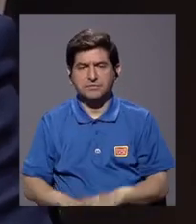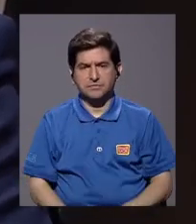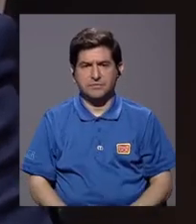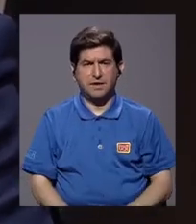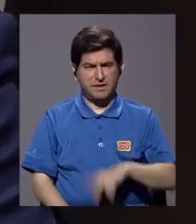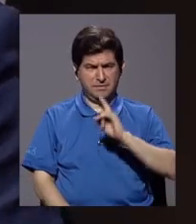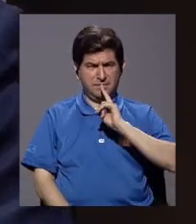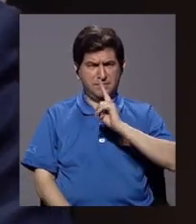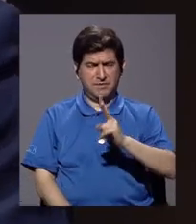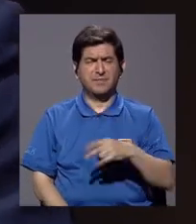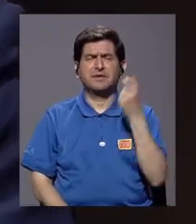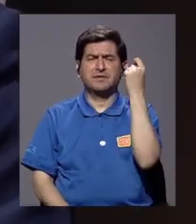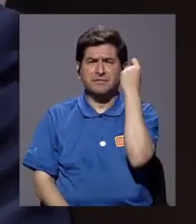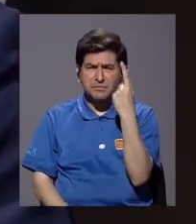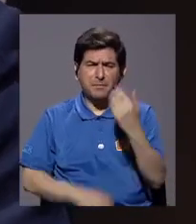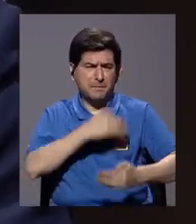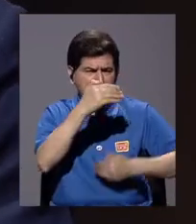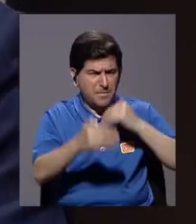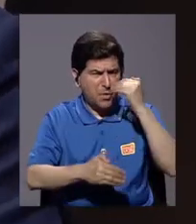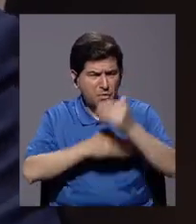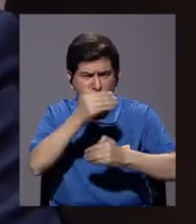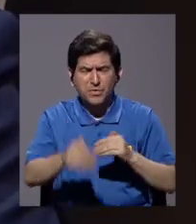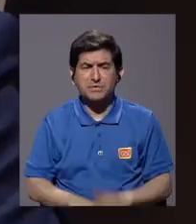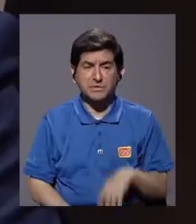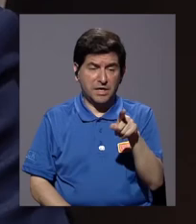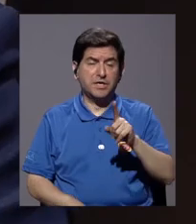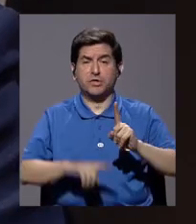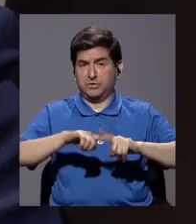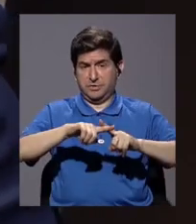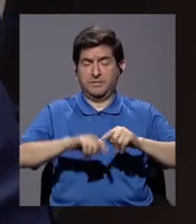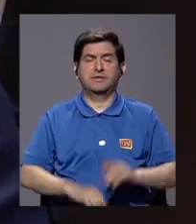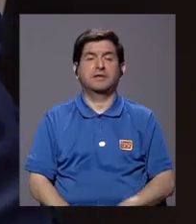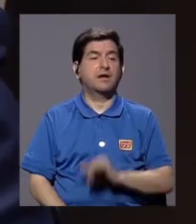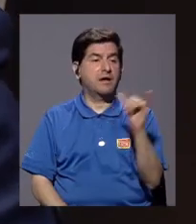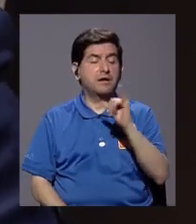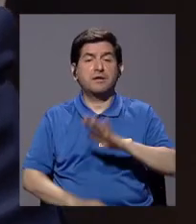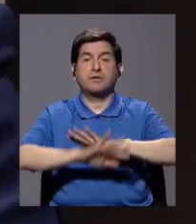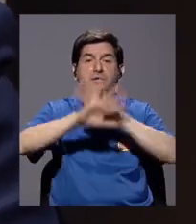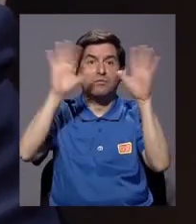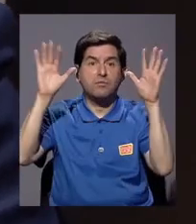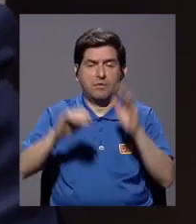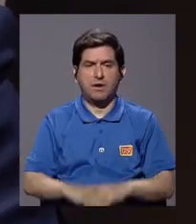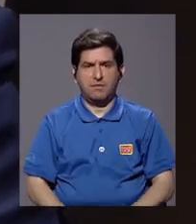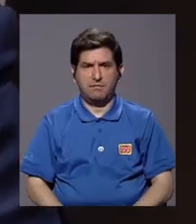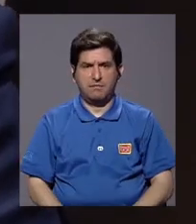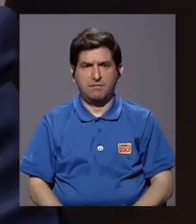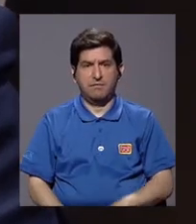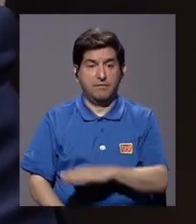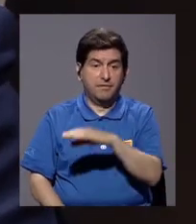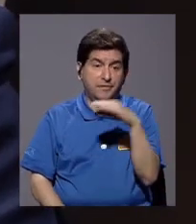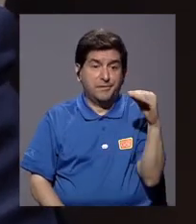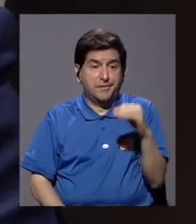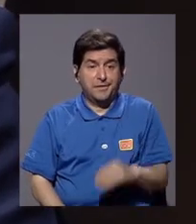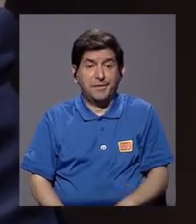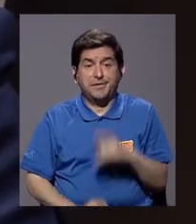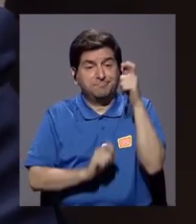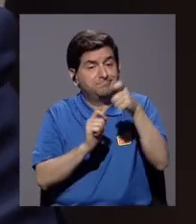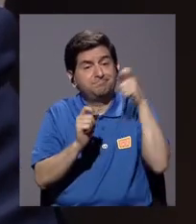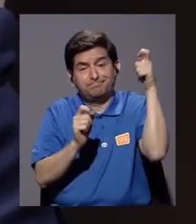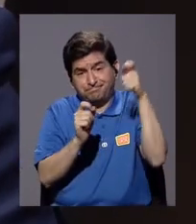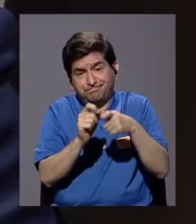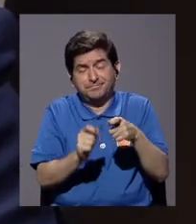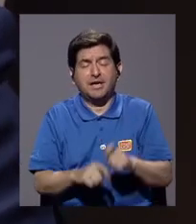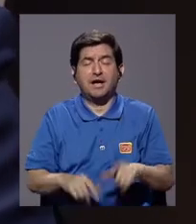que verdaderamente entiendan los procesos a que son sujetos. También hay que tener claro también y ser muy, muy preciso